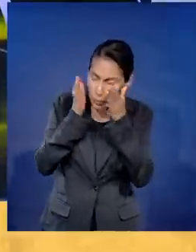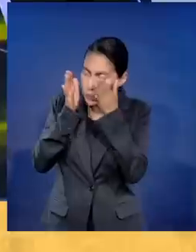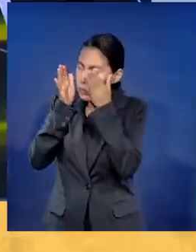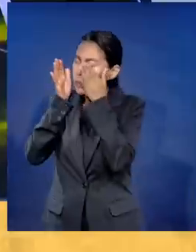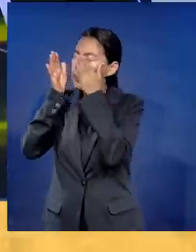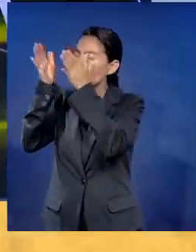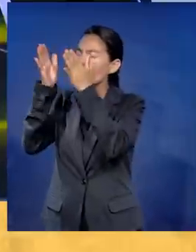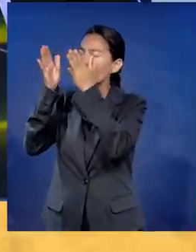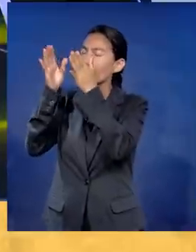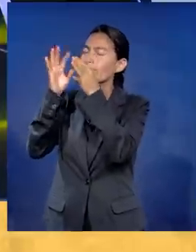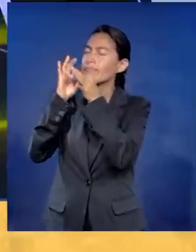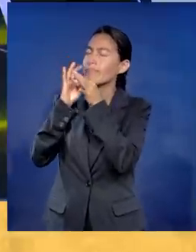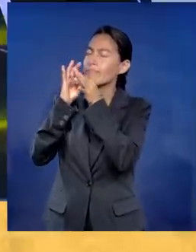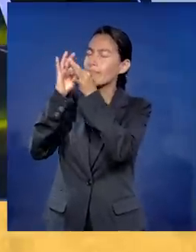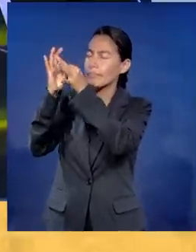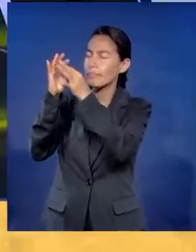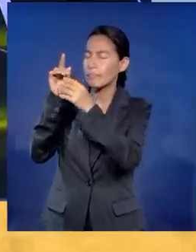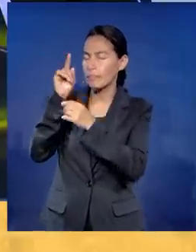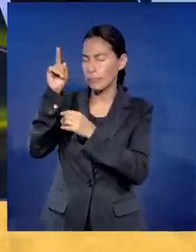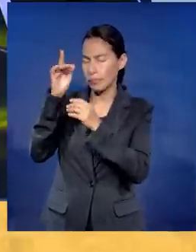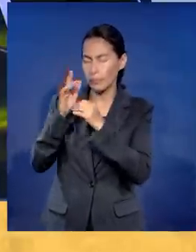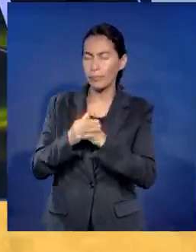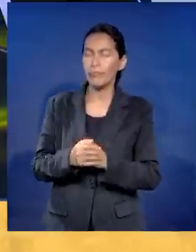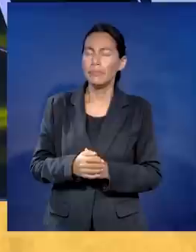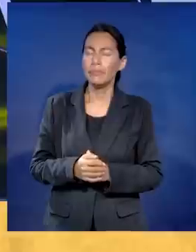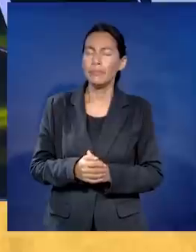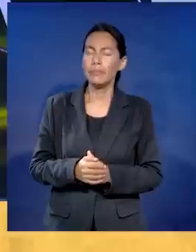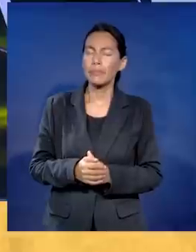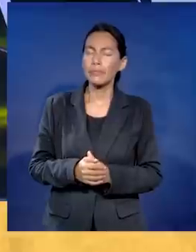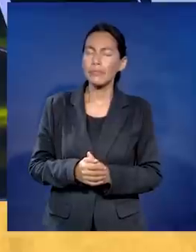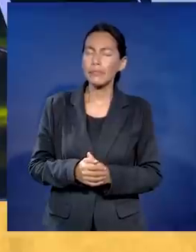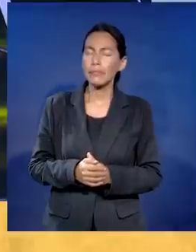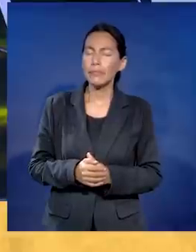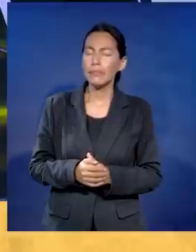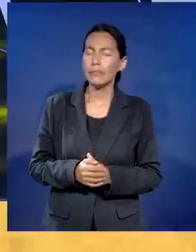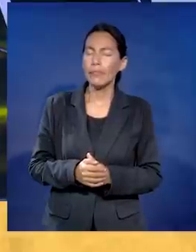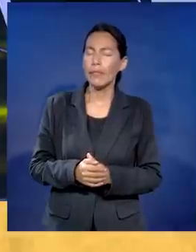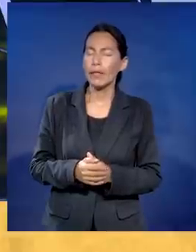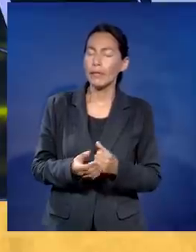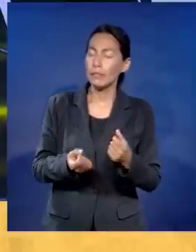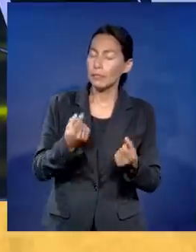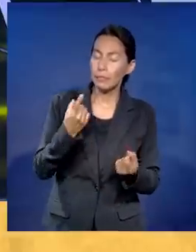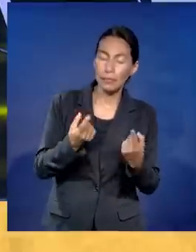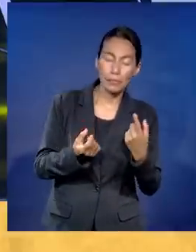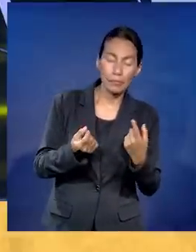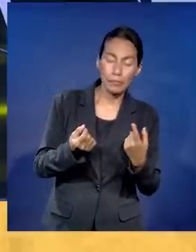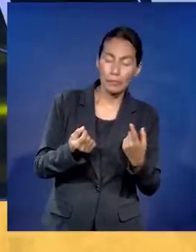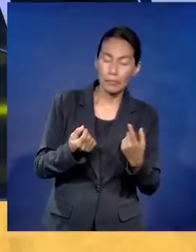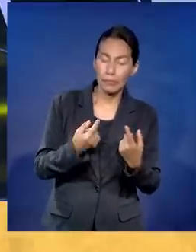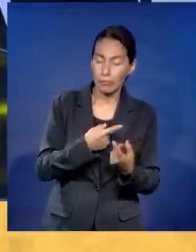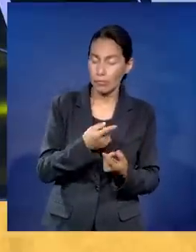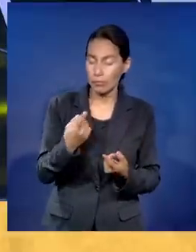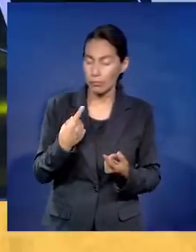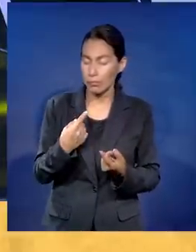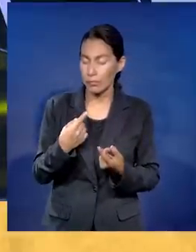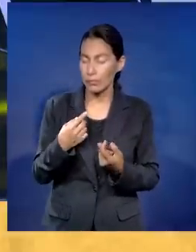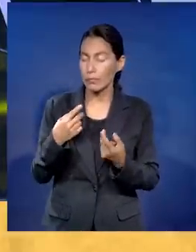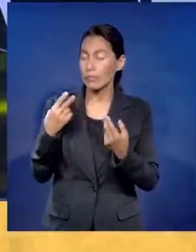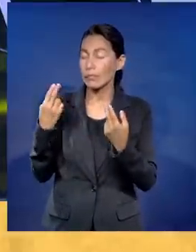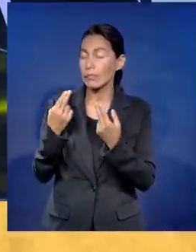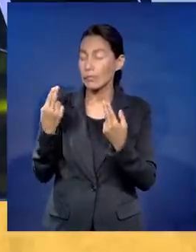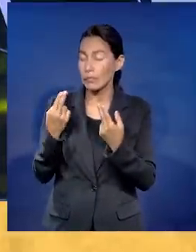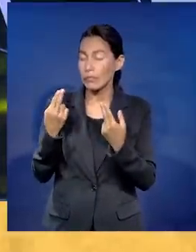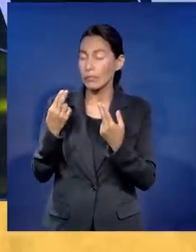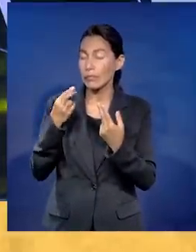concentrarnos En Jesucristo que quienes necesitan o necesitamos